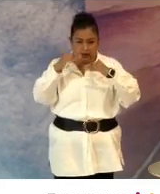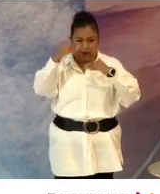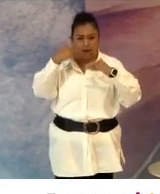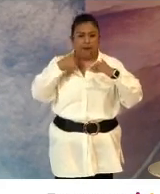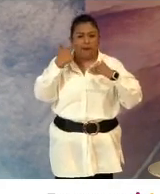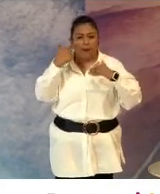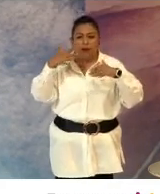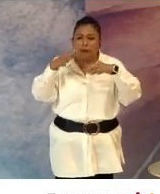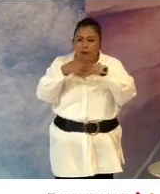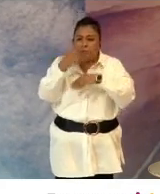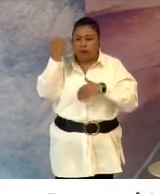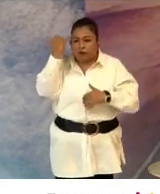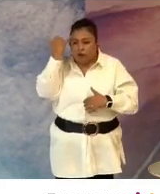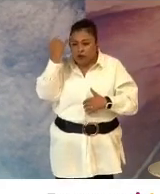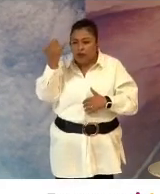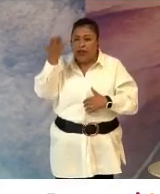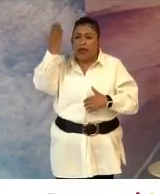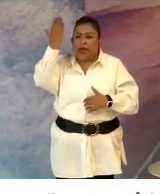las ideas que teníamos del futuro,